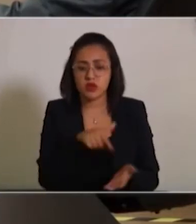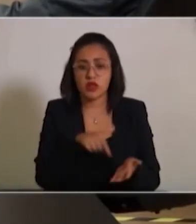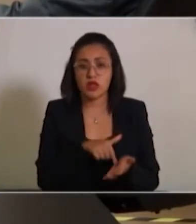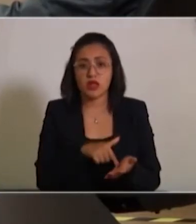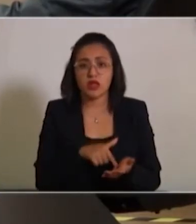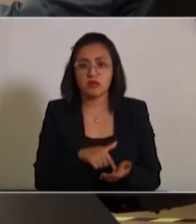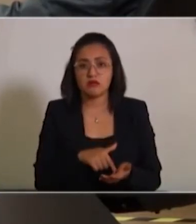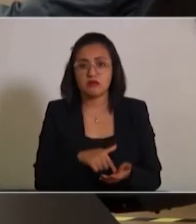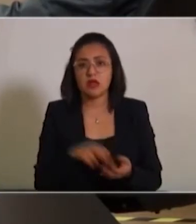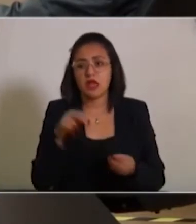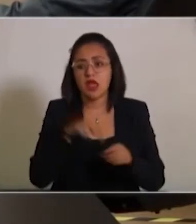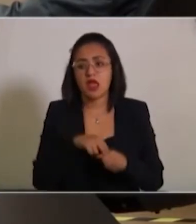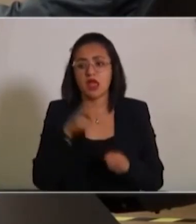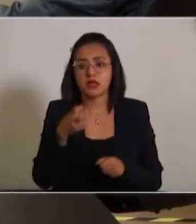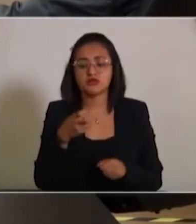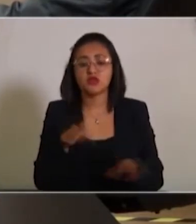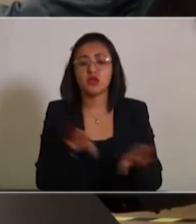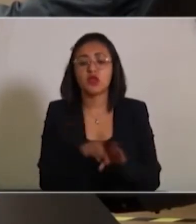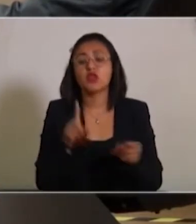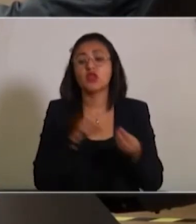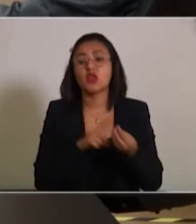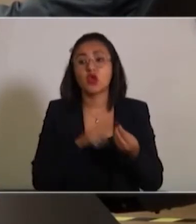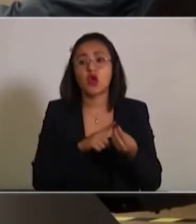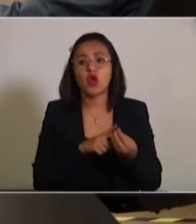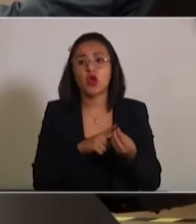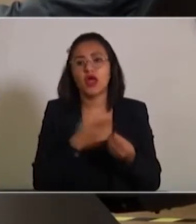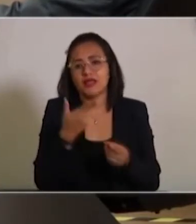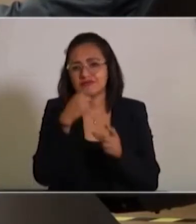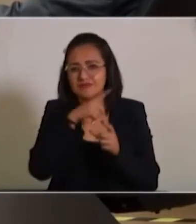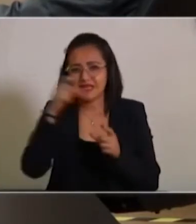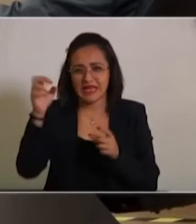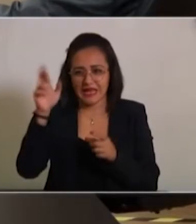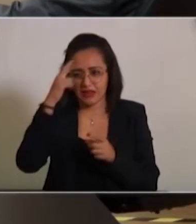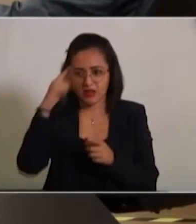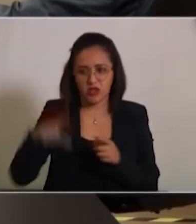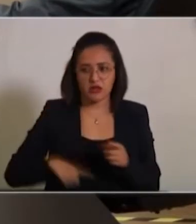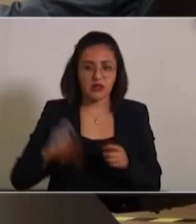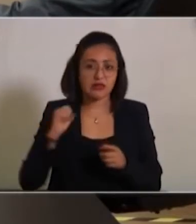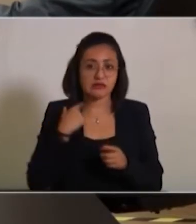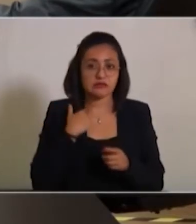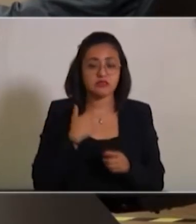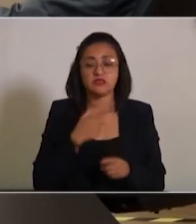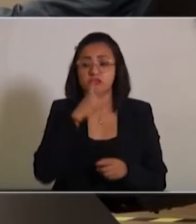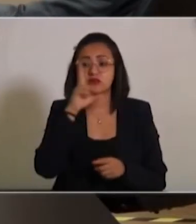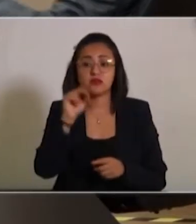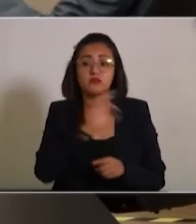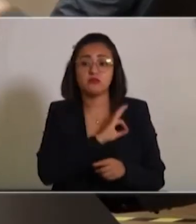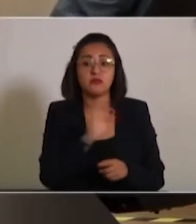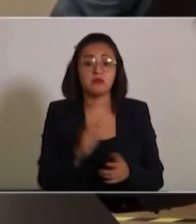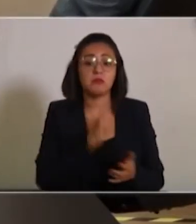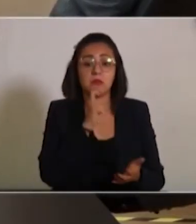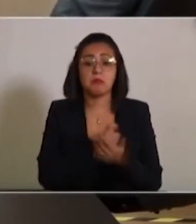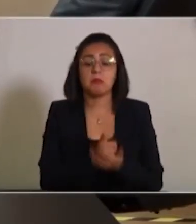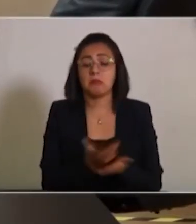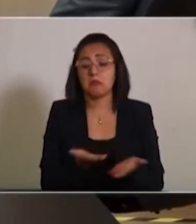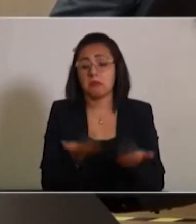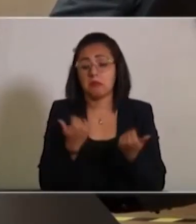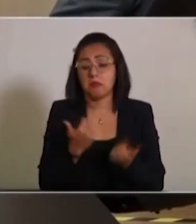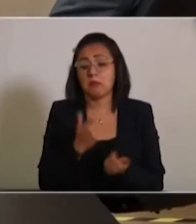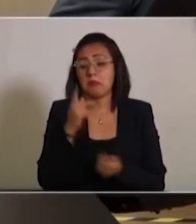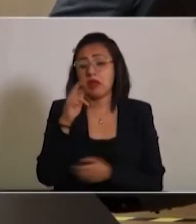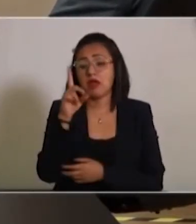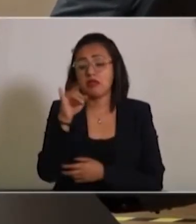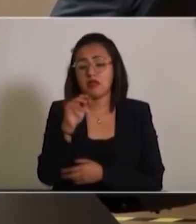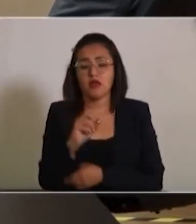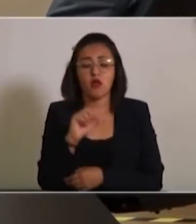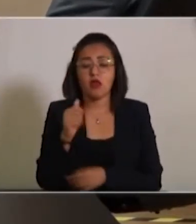de eso que el morenovallismo les impuso, de que no podían cobrar derecho predial y